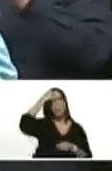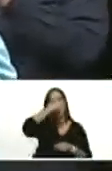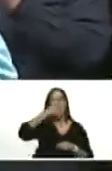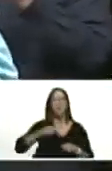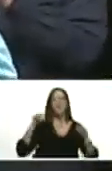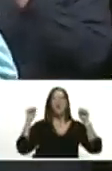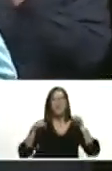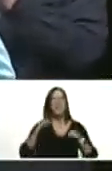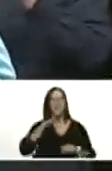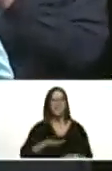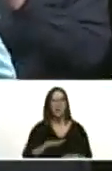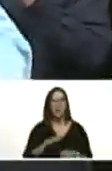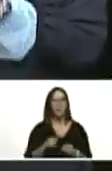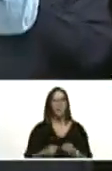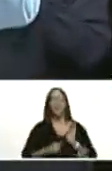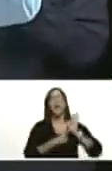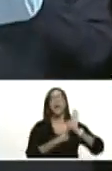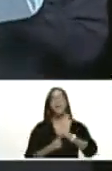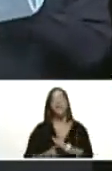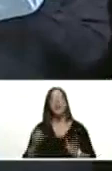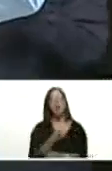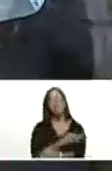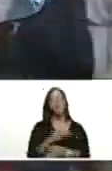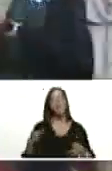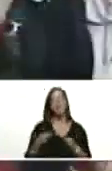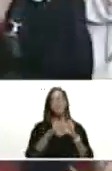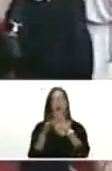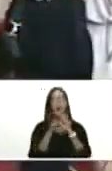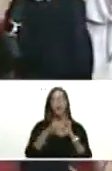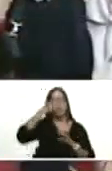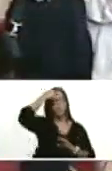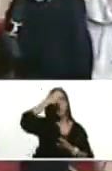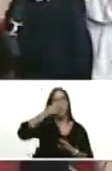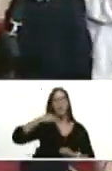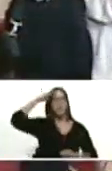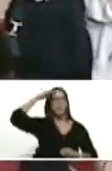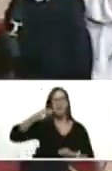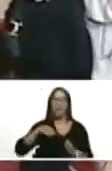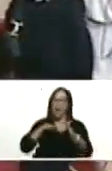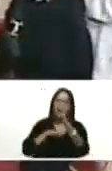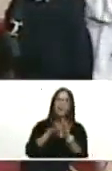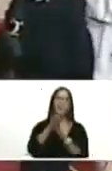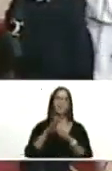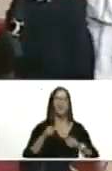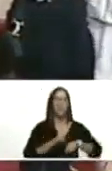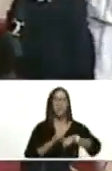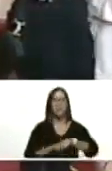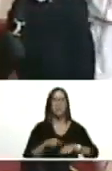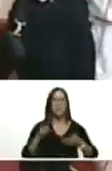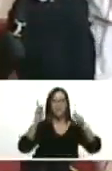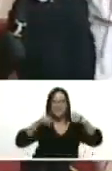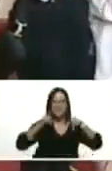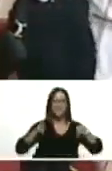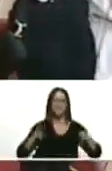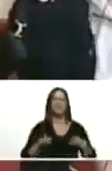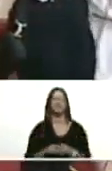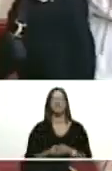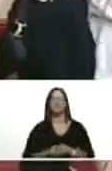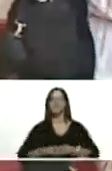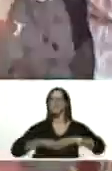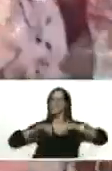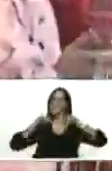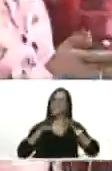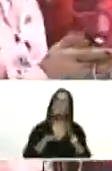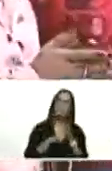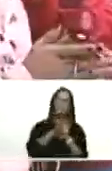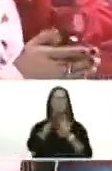aquí estamos en plena y perfecta unión cívico-militar, andando los tiempos presentes y cabalgando